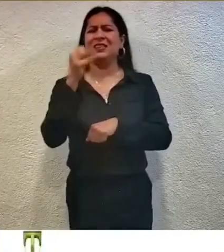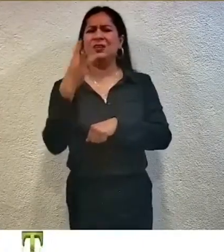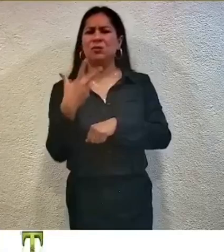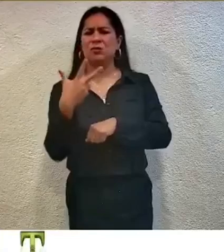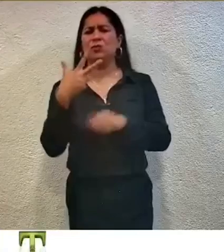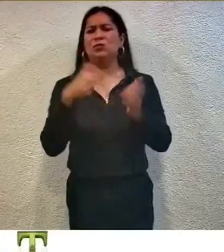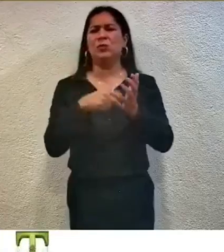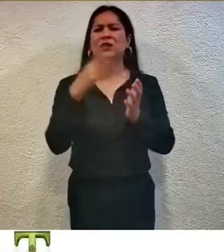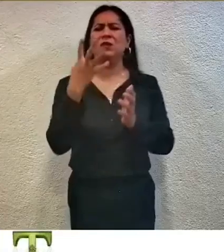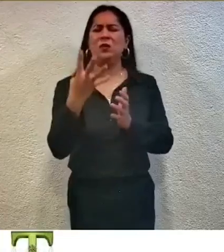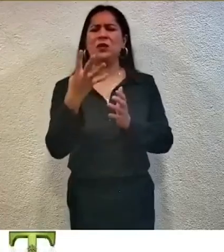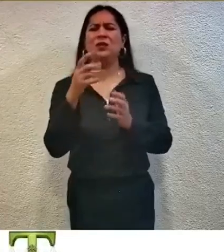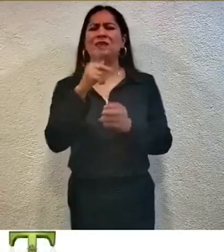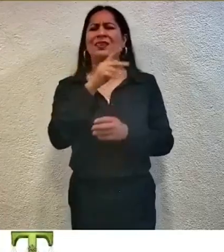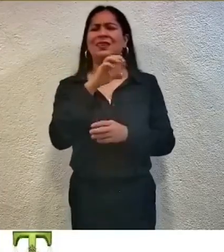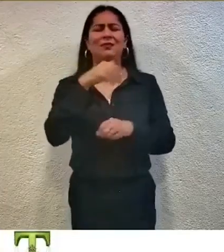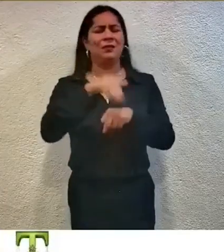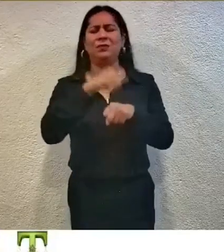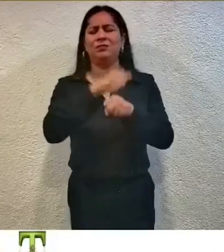TEE/GEC/168/2024,